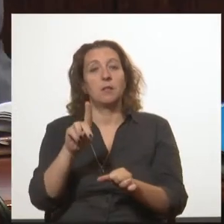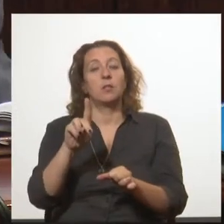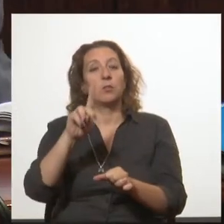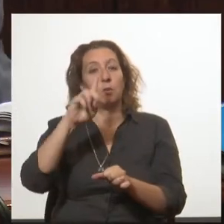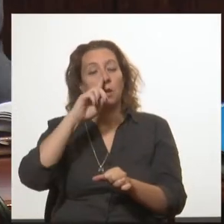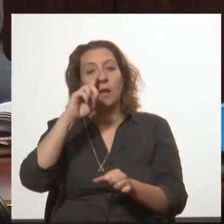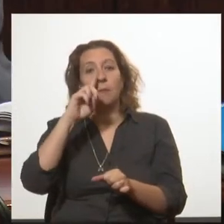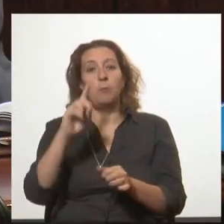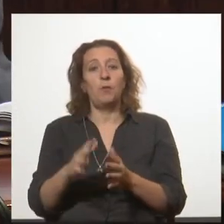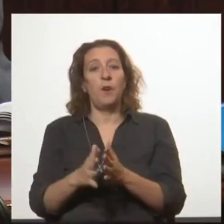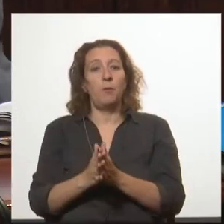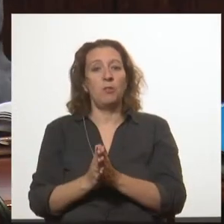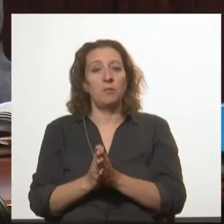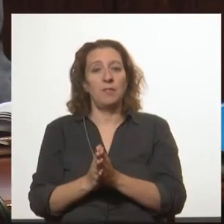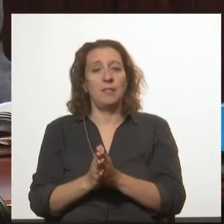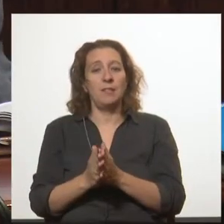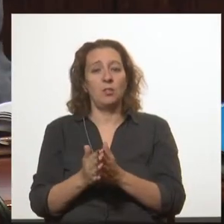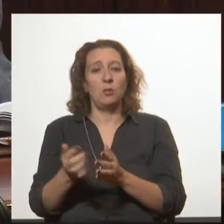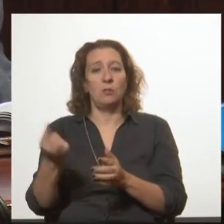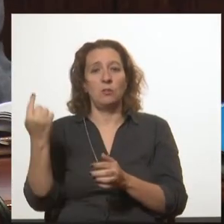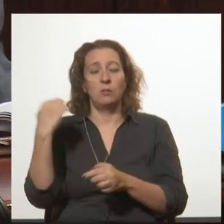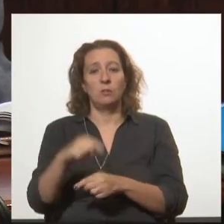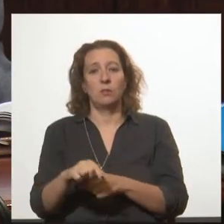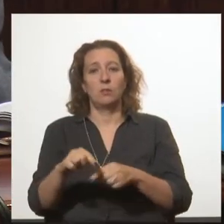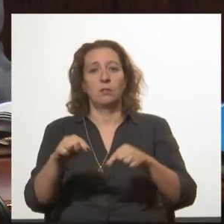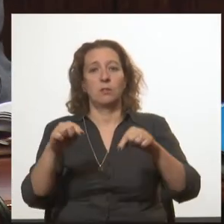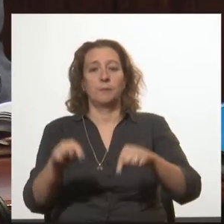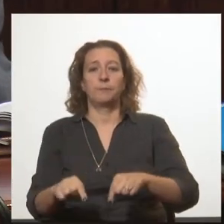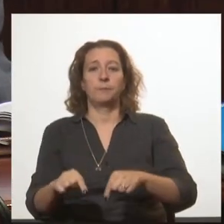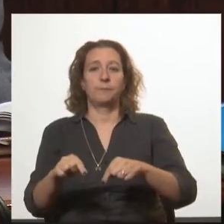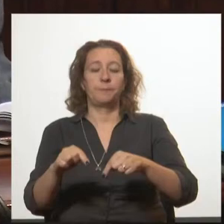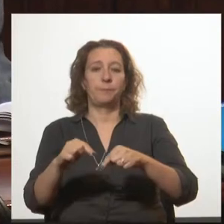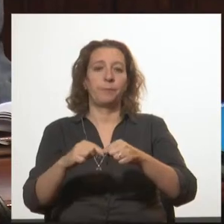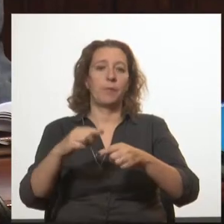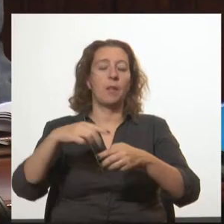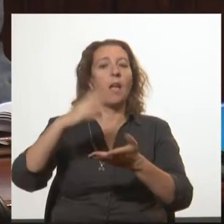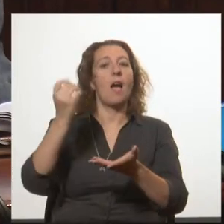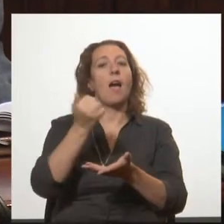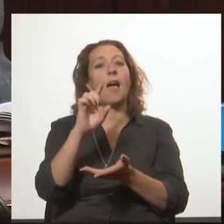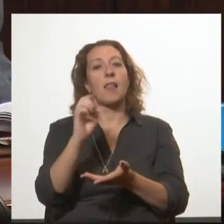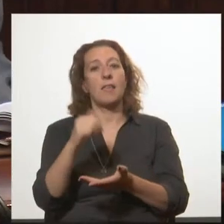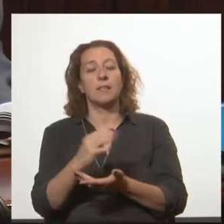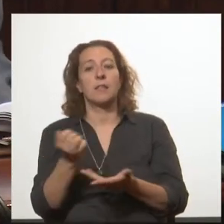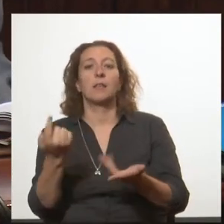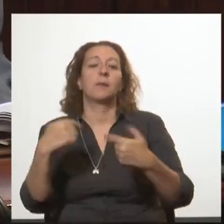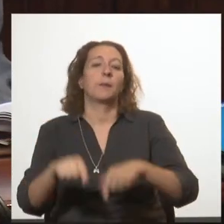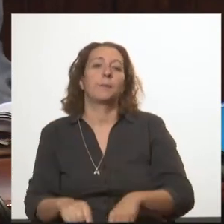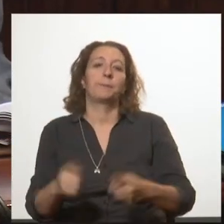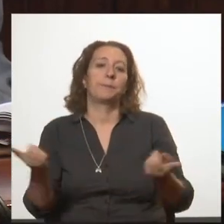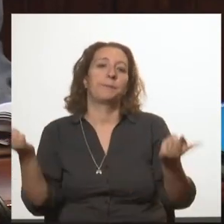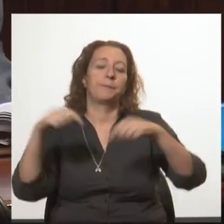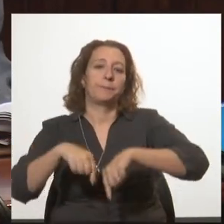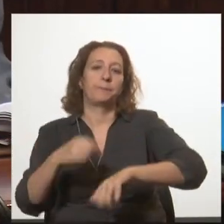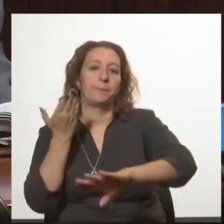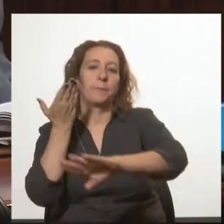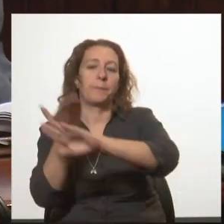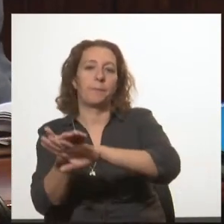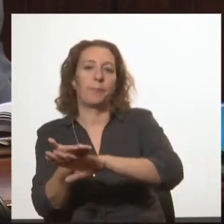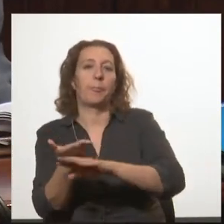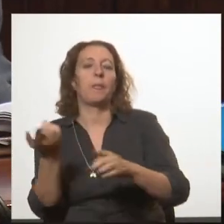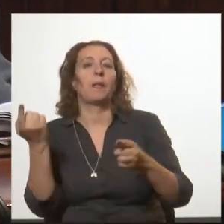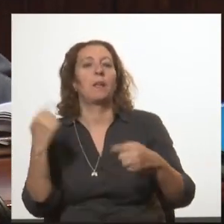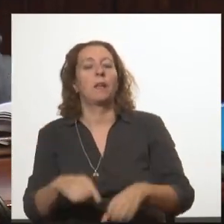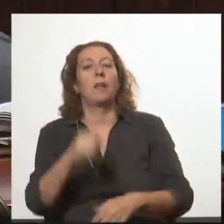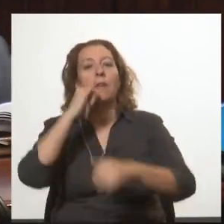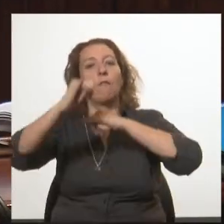nos dimos cuenta que los mismos son como 'alicia en el país de las maravillas' habíamos pedido esta información en el